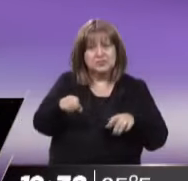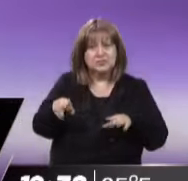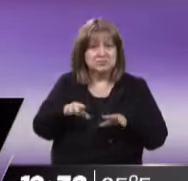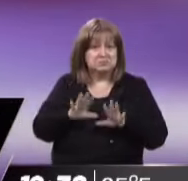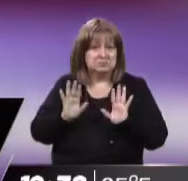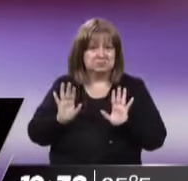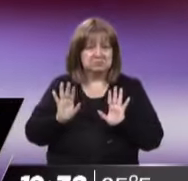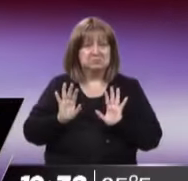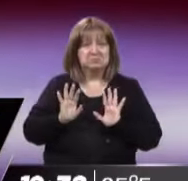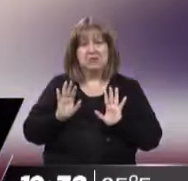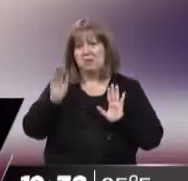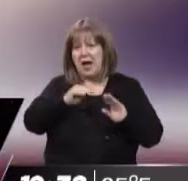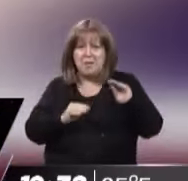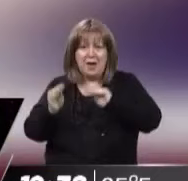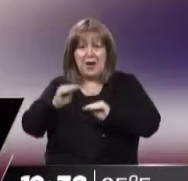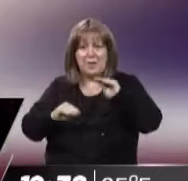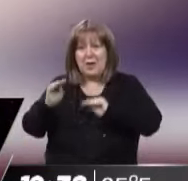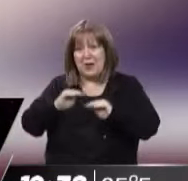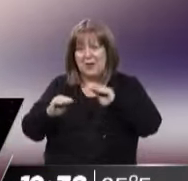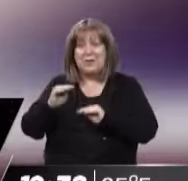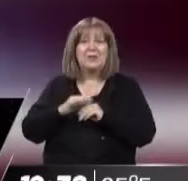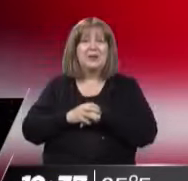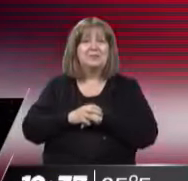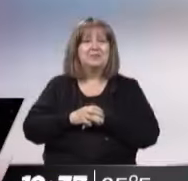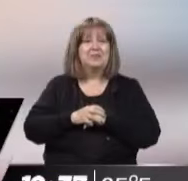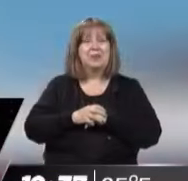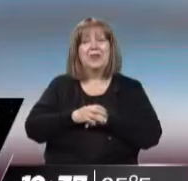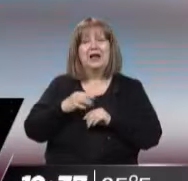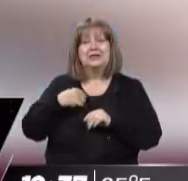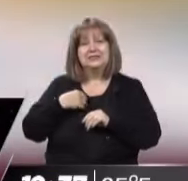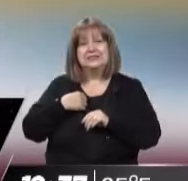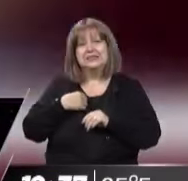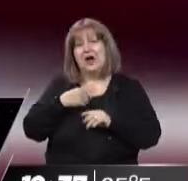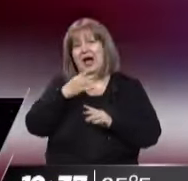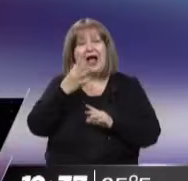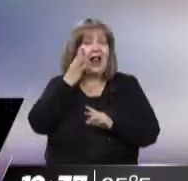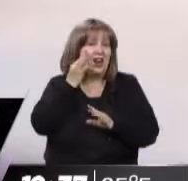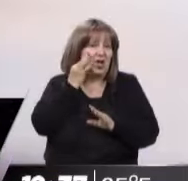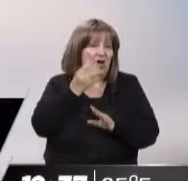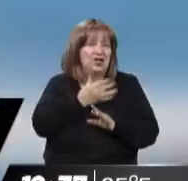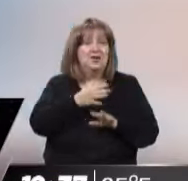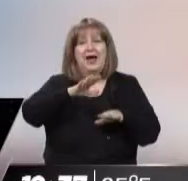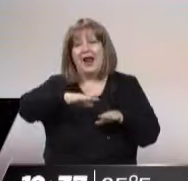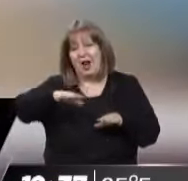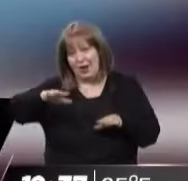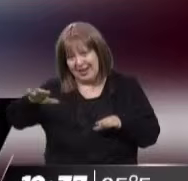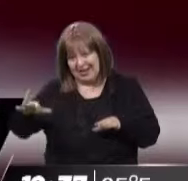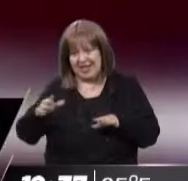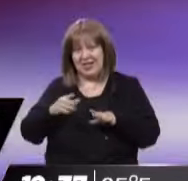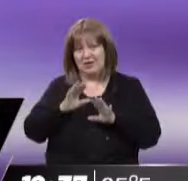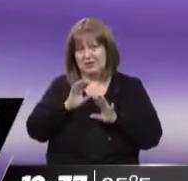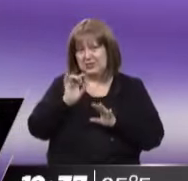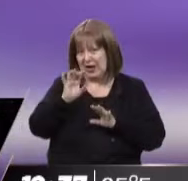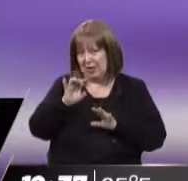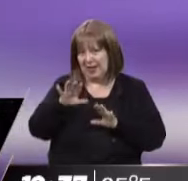de ellos que les moleste. No, no, no. Yo creo que yo siempre la peso antes de subir. Imagínate todo lo... Acá están mostrando lo que lleva para los chicos, ¿no? Muestra lo que